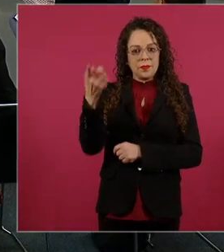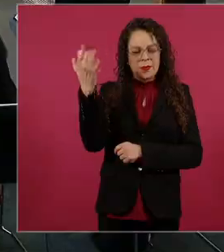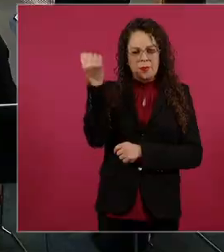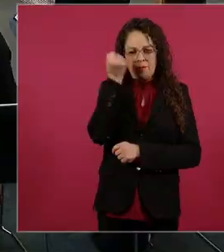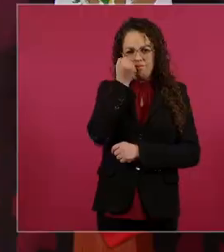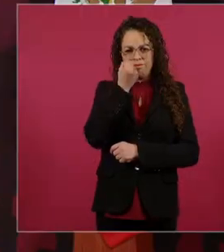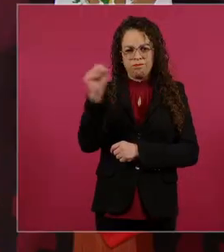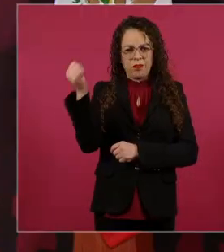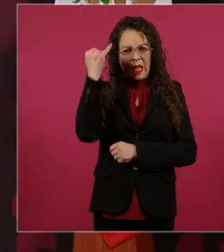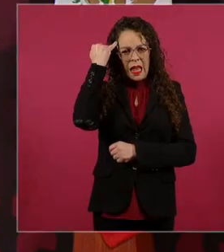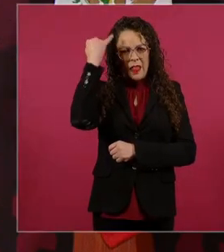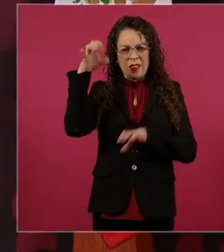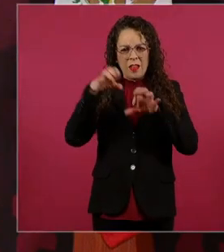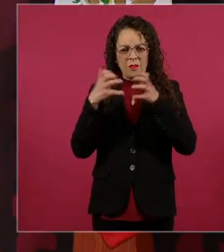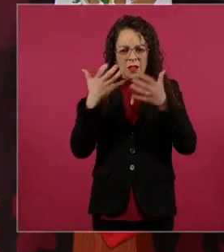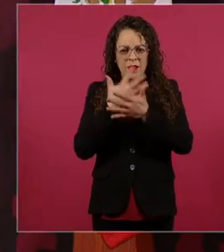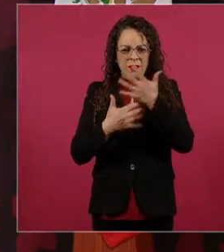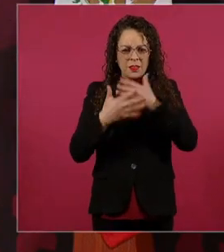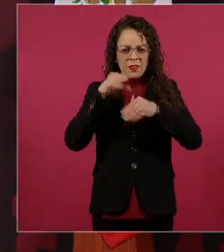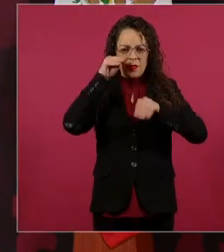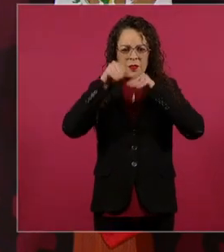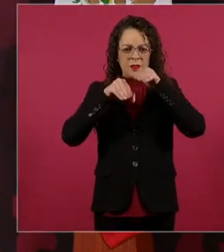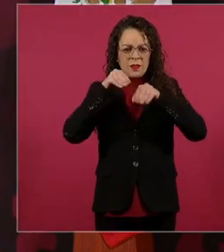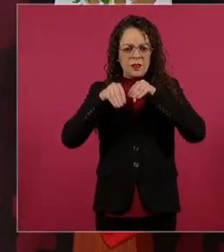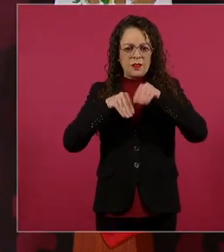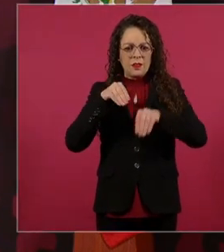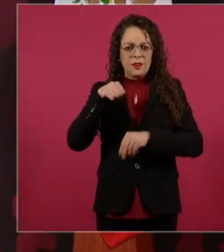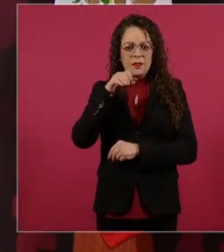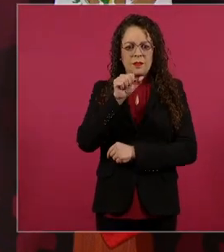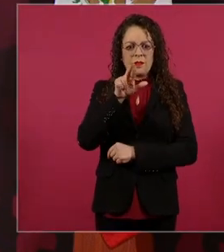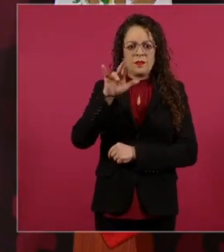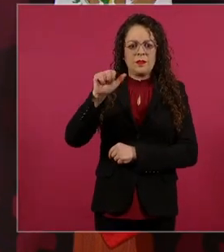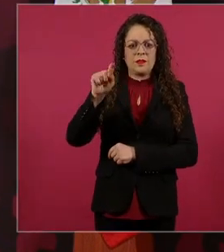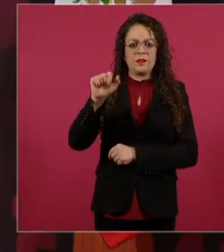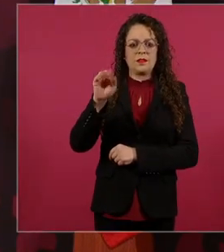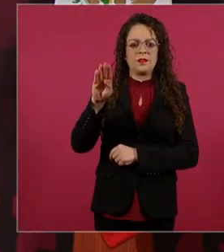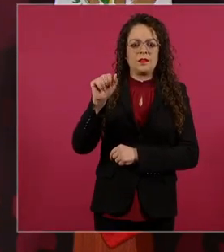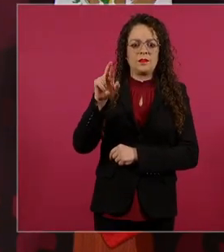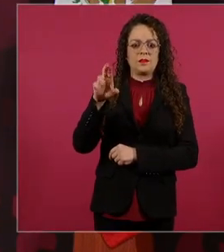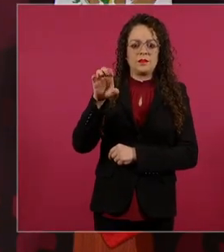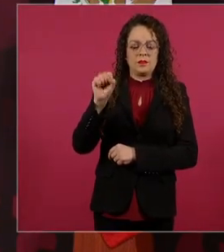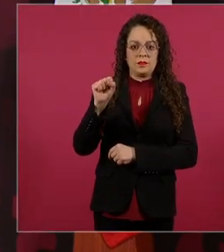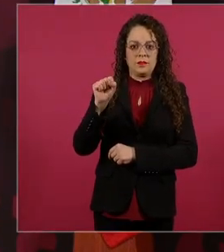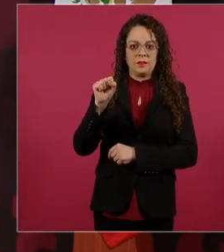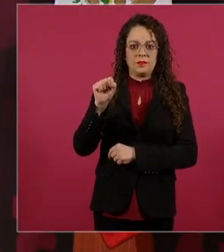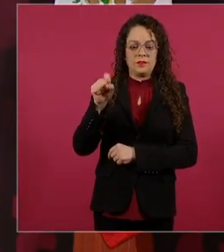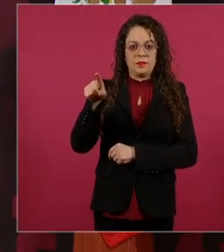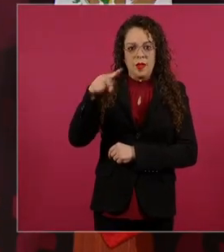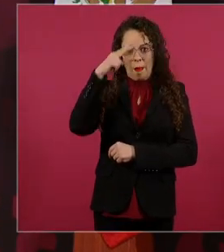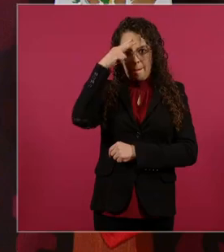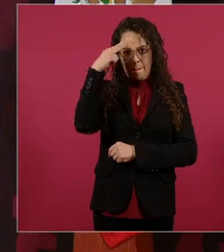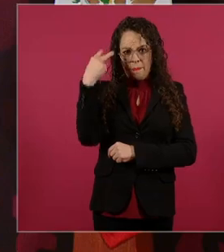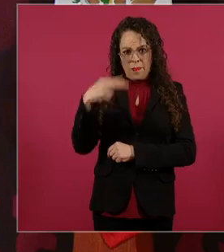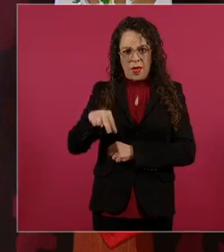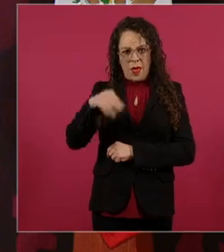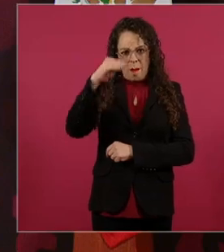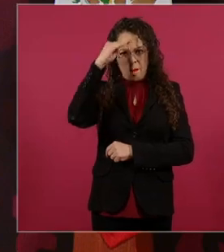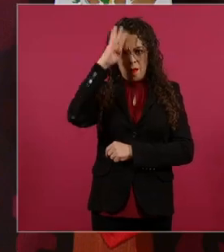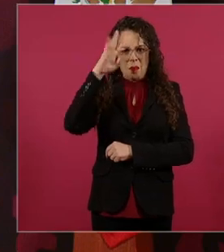Tavares Los mexicanos no somos acartonados